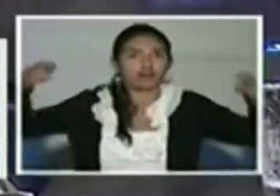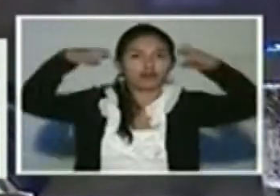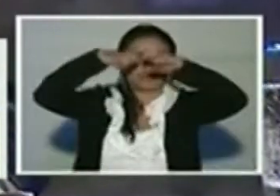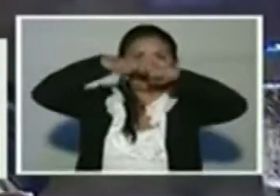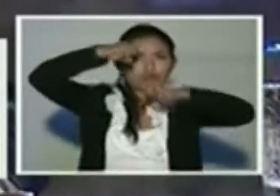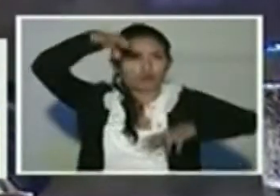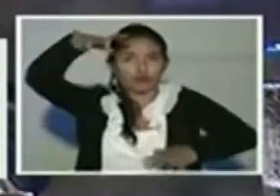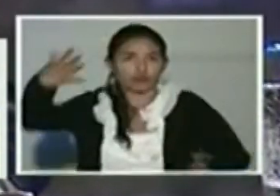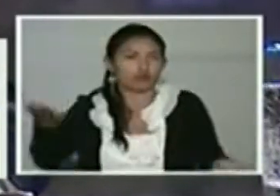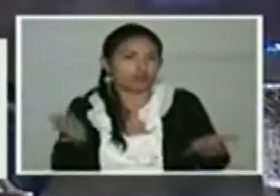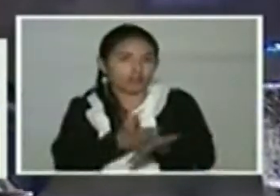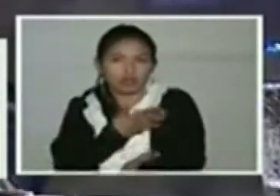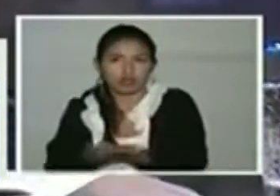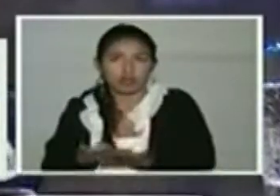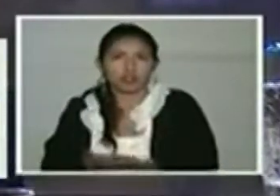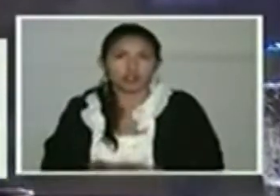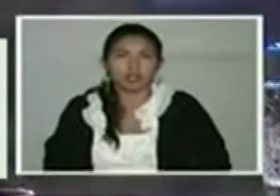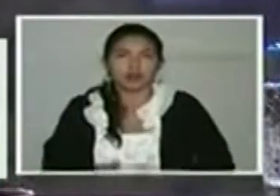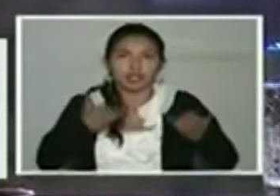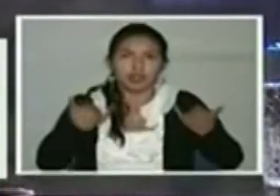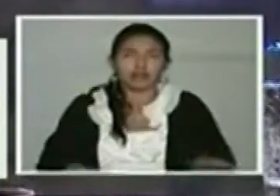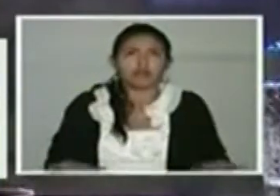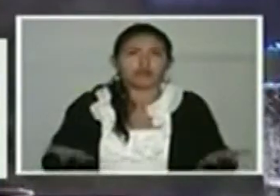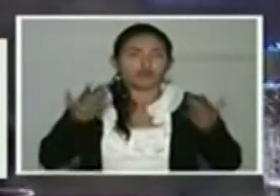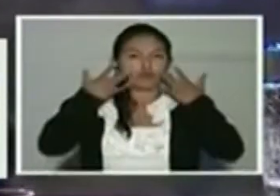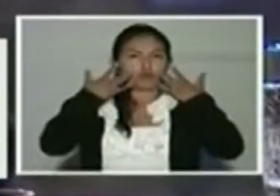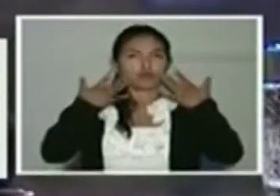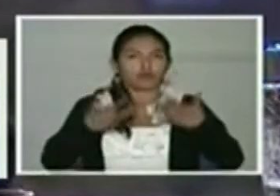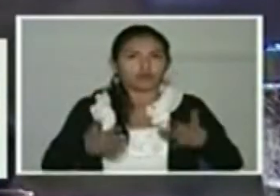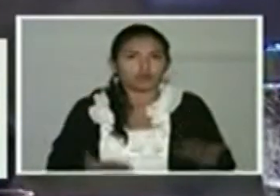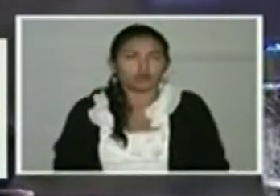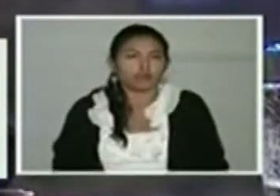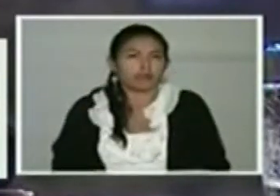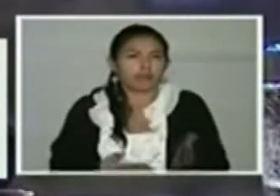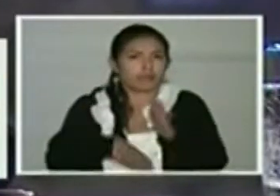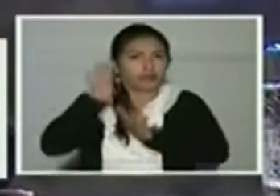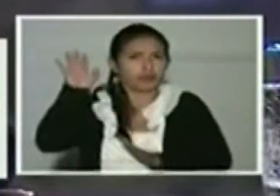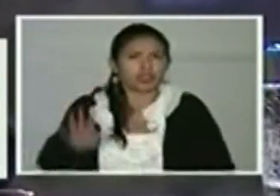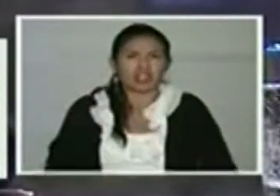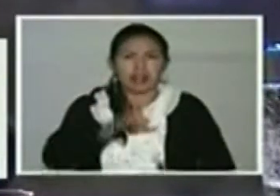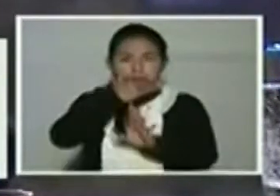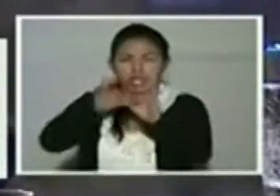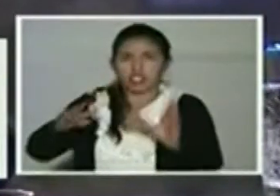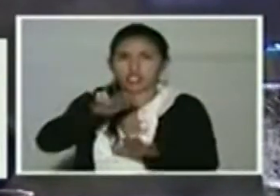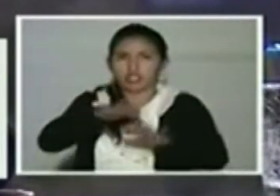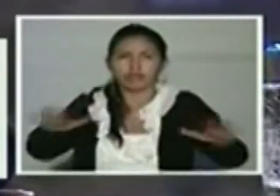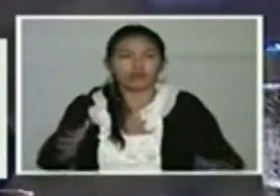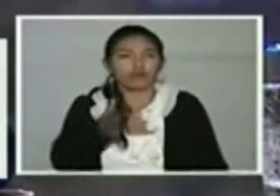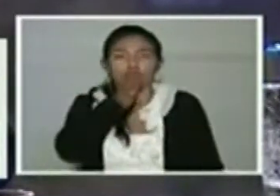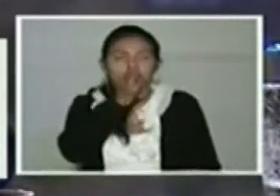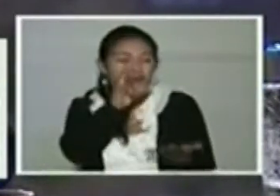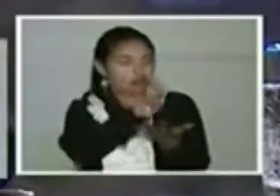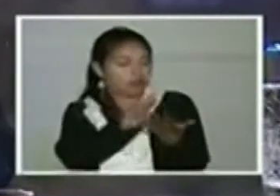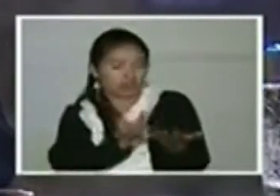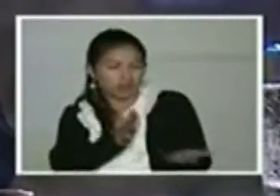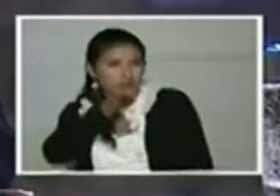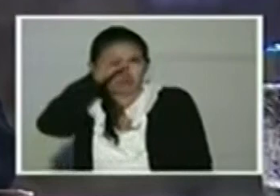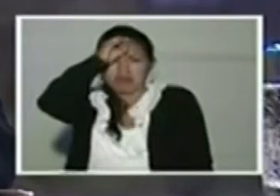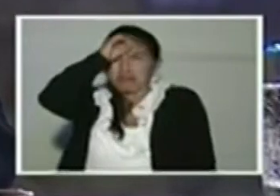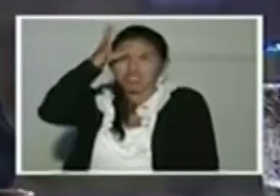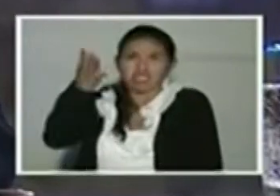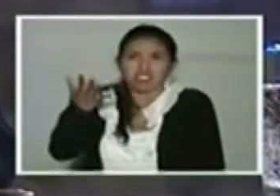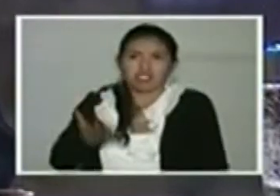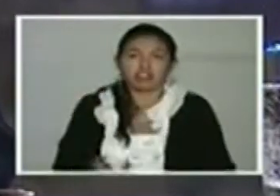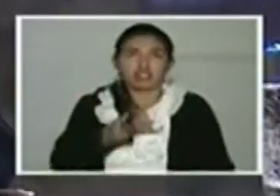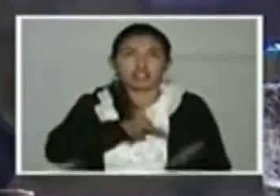y peor aún esto nos hay alguna situación que la mitad de los niños no comprende lo que lee y tres